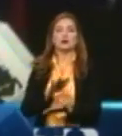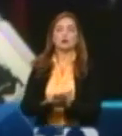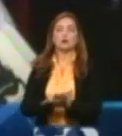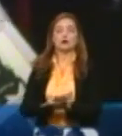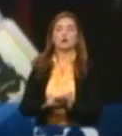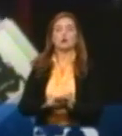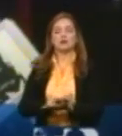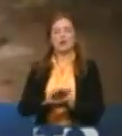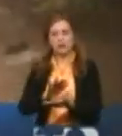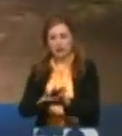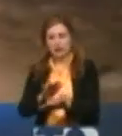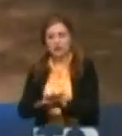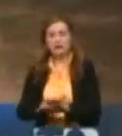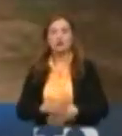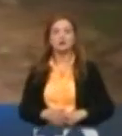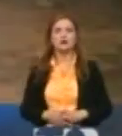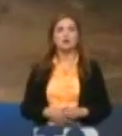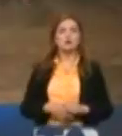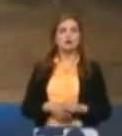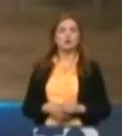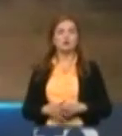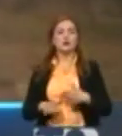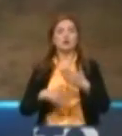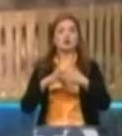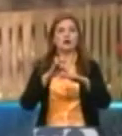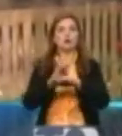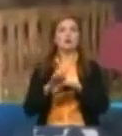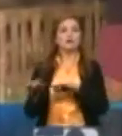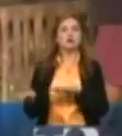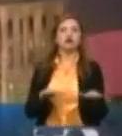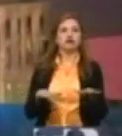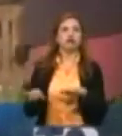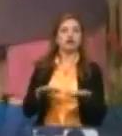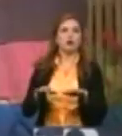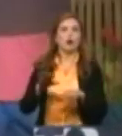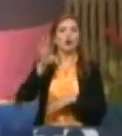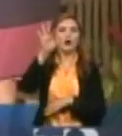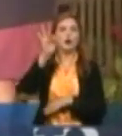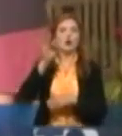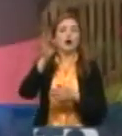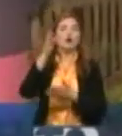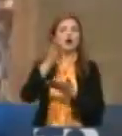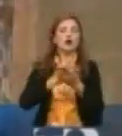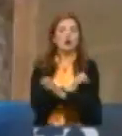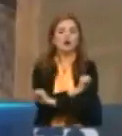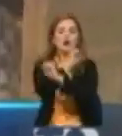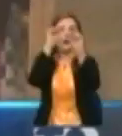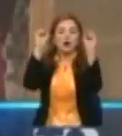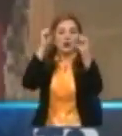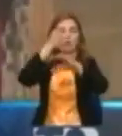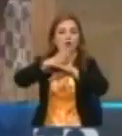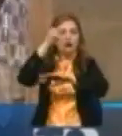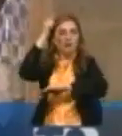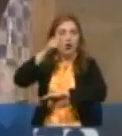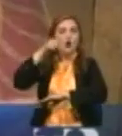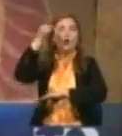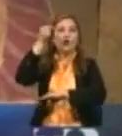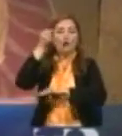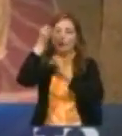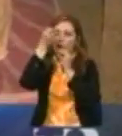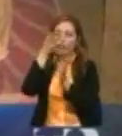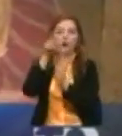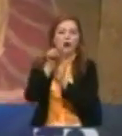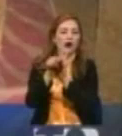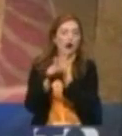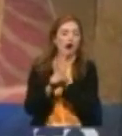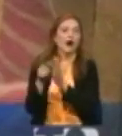calma, tranquilizarse. El sismo se sintió en todo el país. Alrededor de las 9:30 de la mañana, autoridades gubernamentales darán los